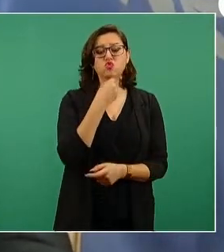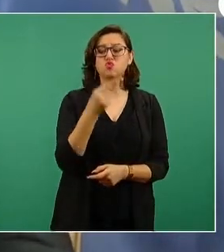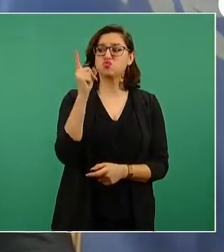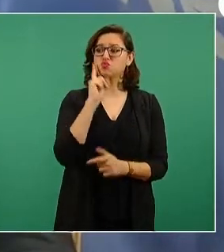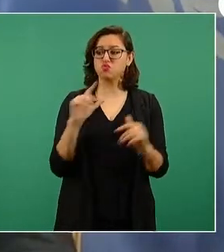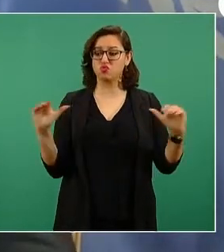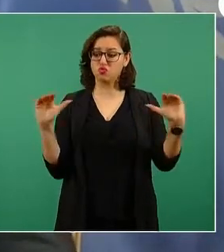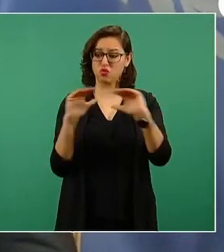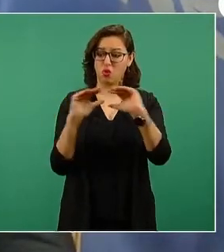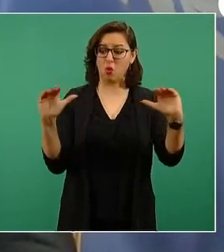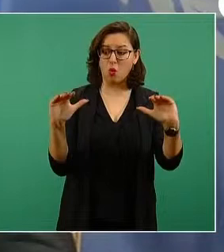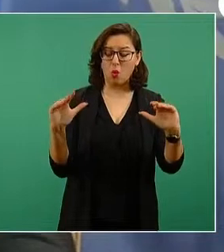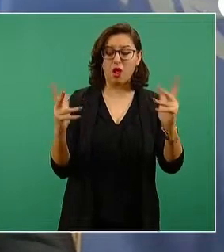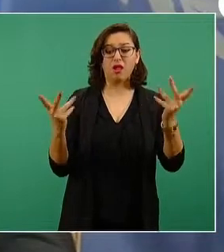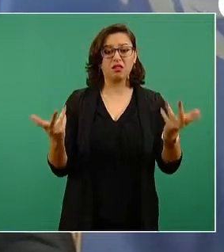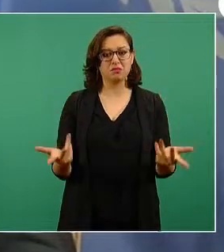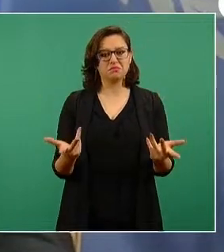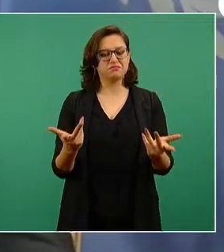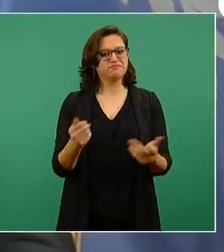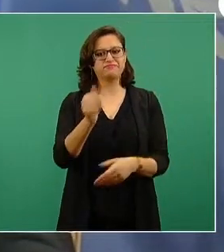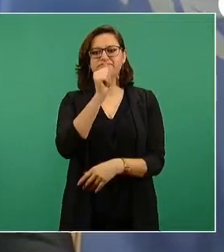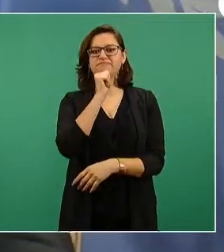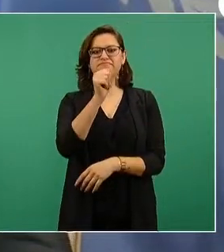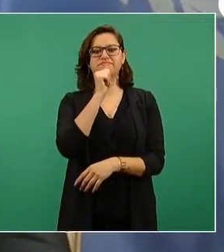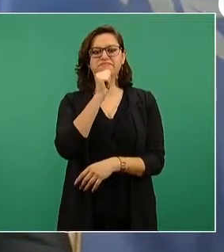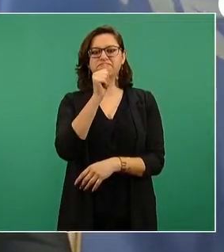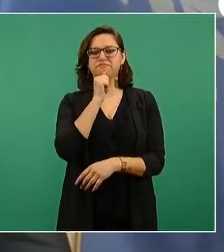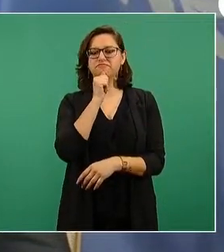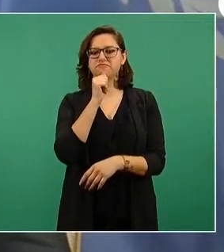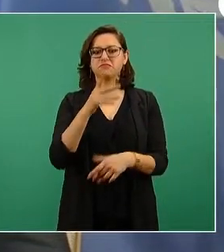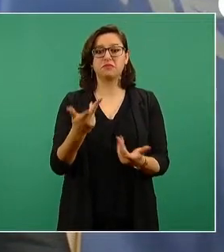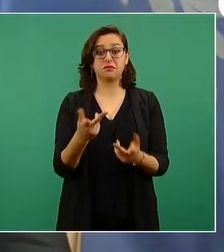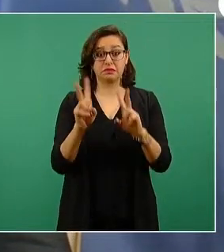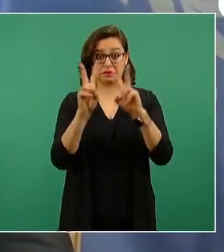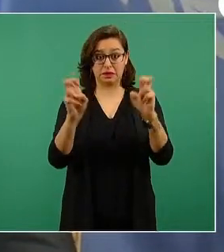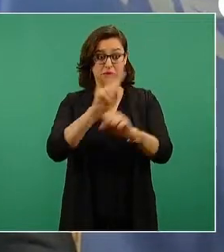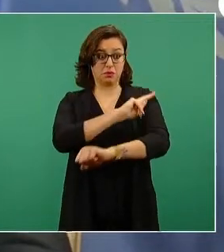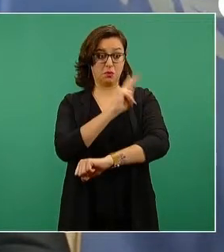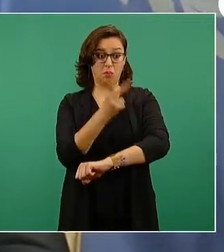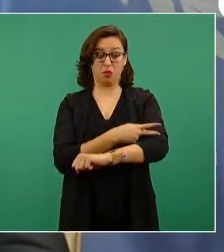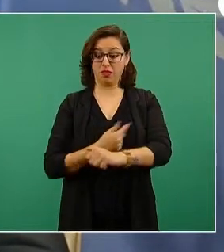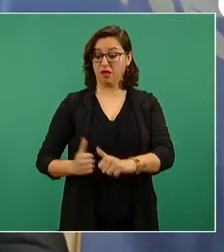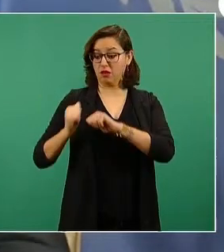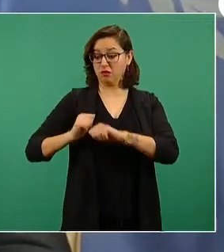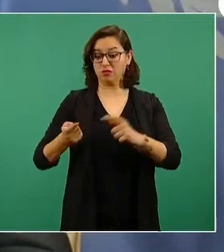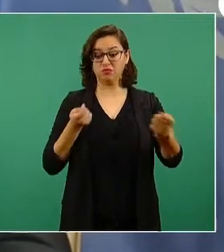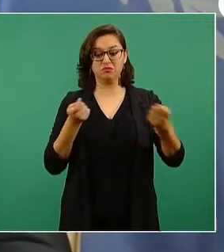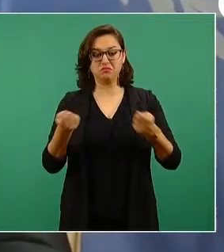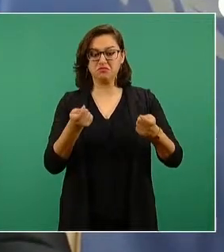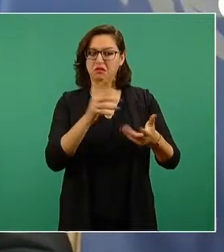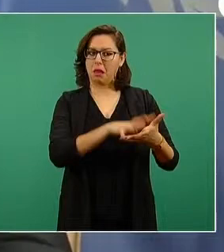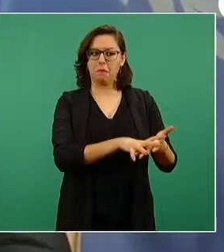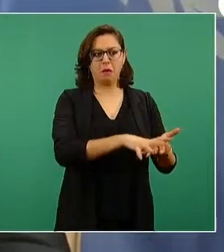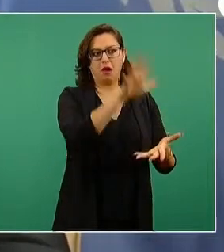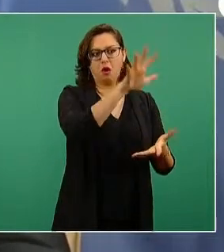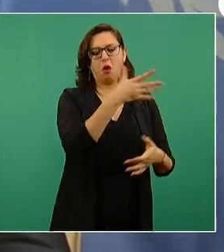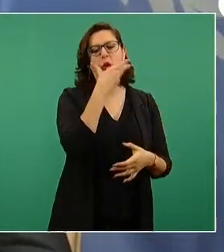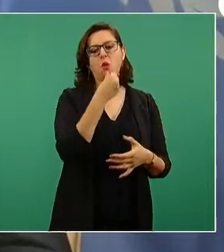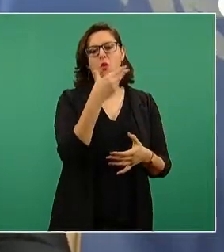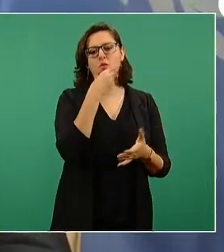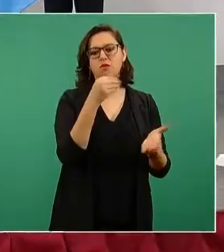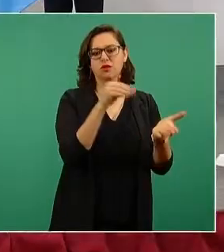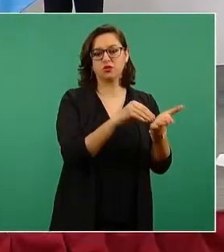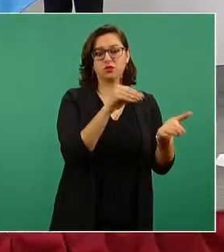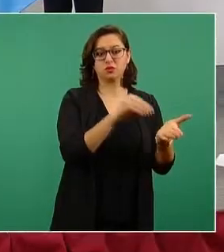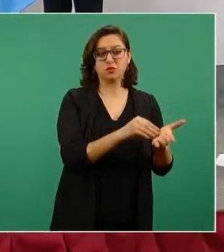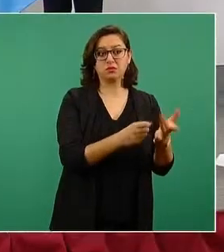poder, y el poder sigue estando predominantemente en manos de los hombres. En muchos lugares, la idea misma de la igualdad de género